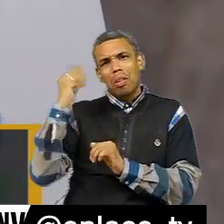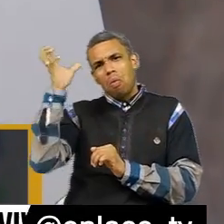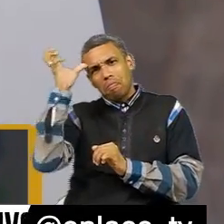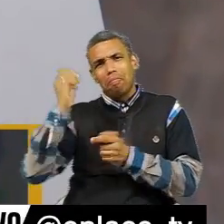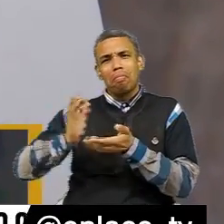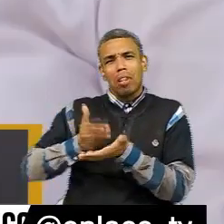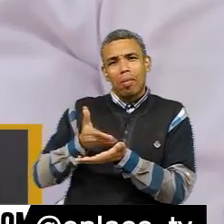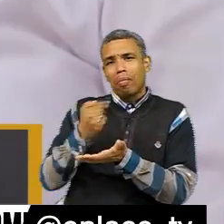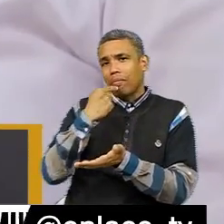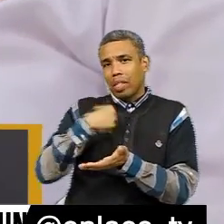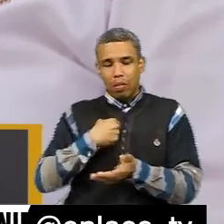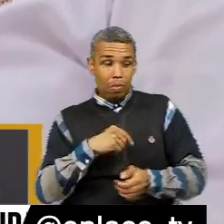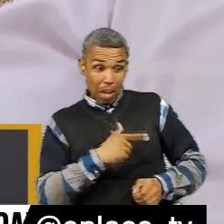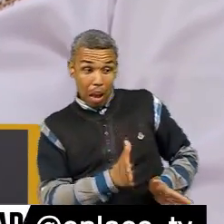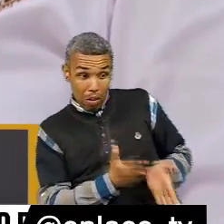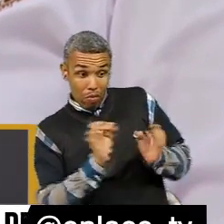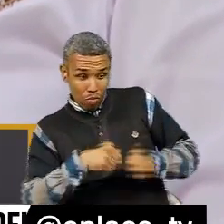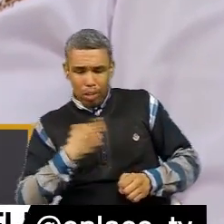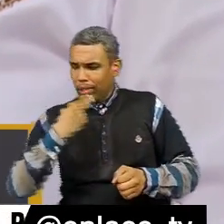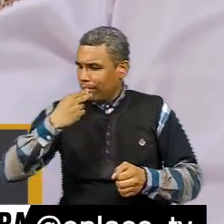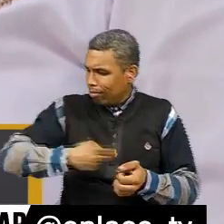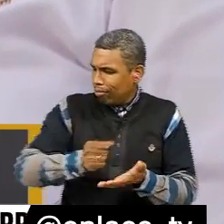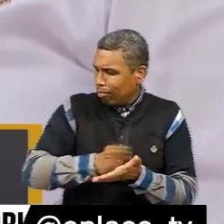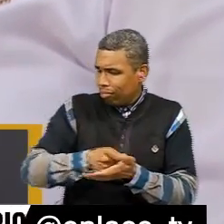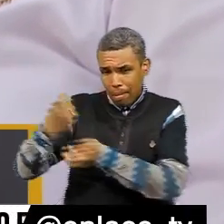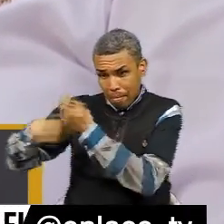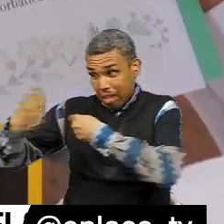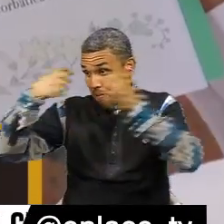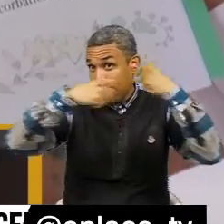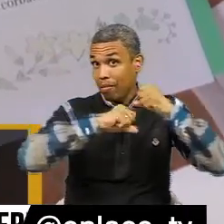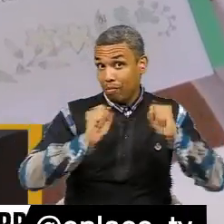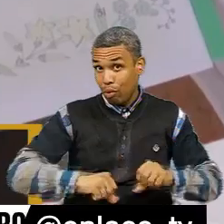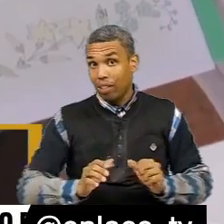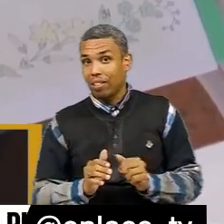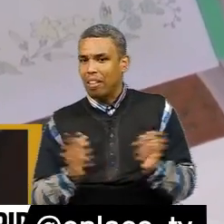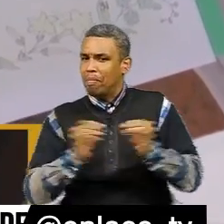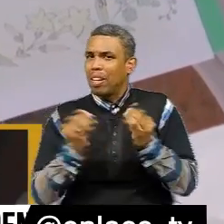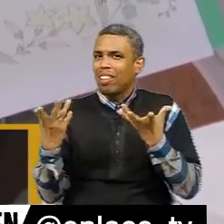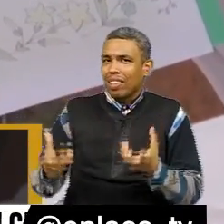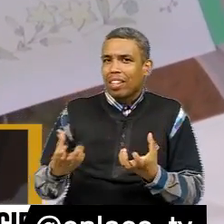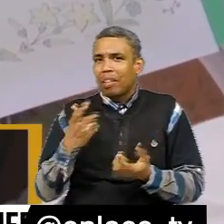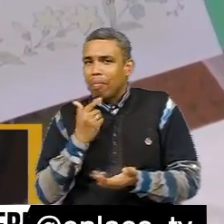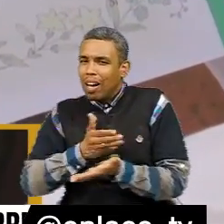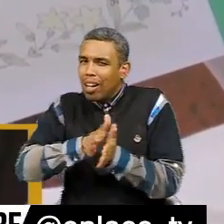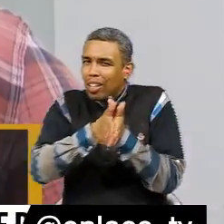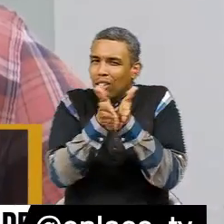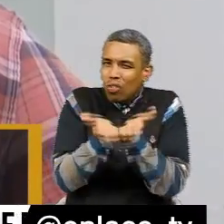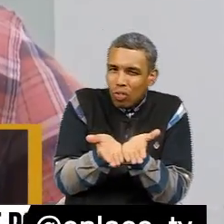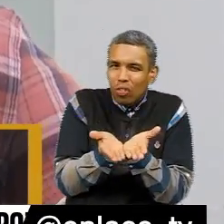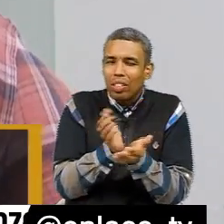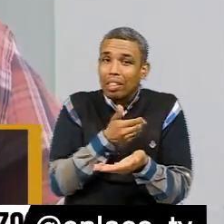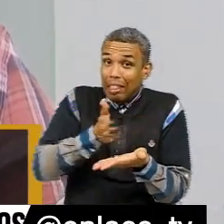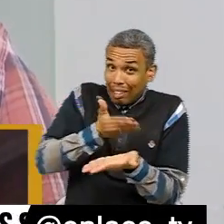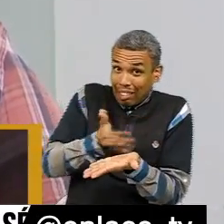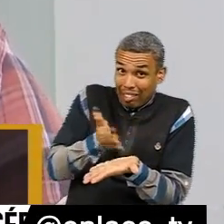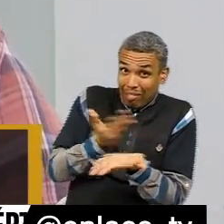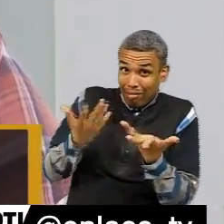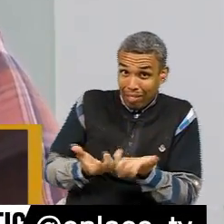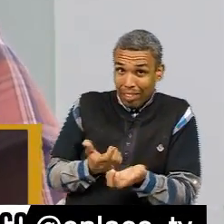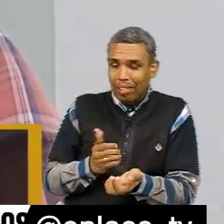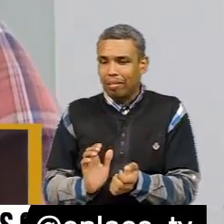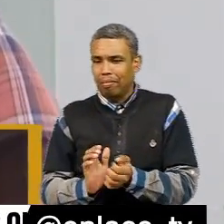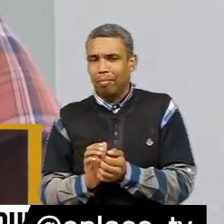una perrita llamada Princesa, en su segunda edición, aspira a ganar más corazones infantiles. La segunda edición, por supuesto, ya viene con el epílogo,